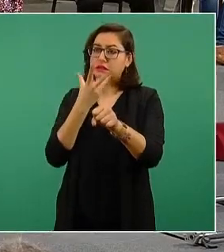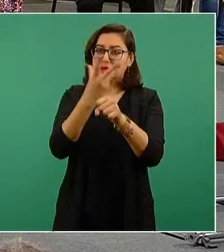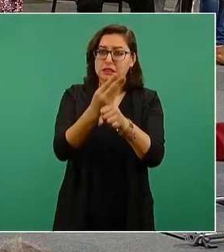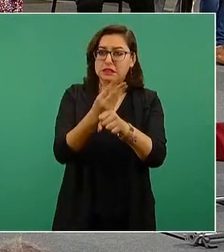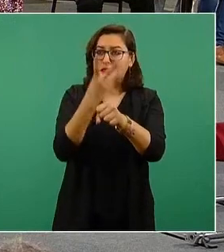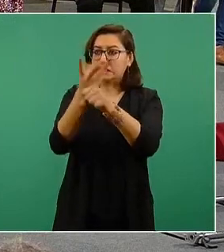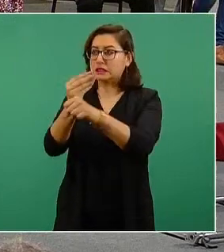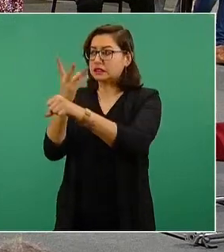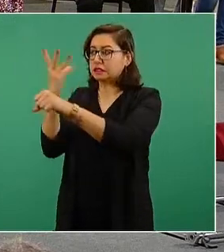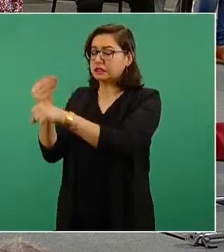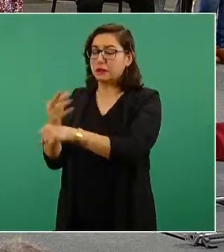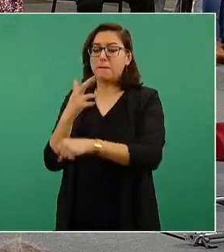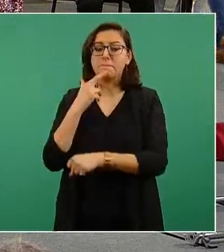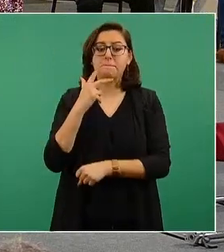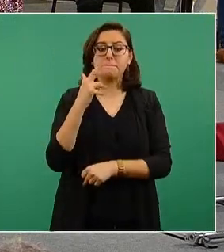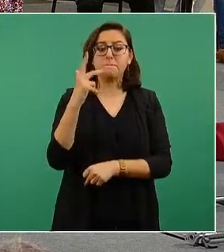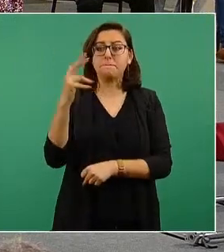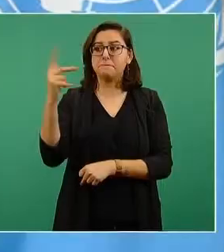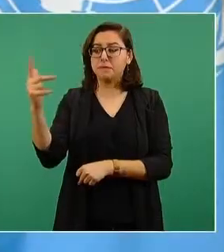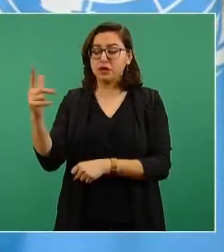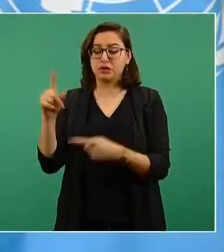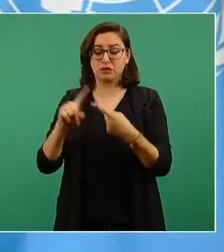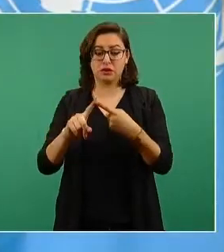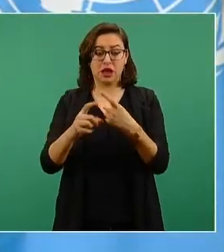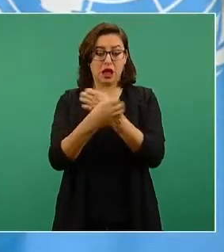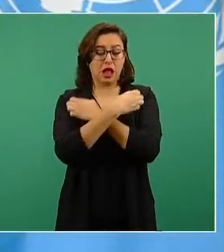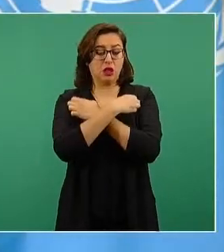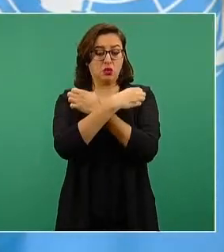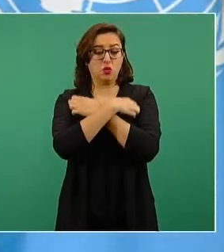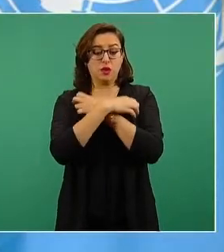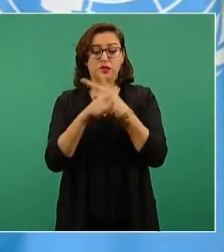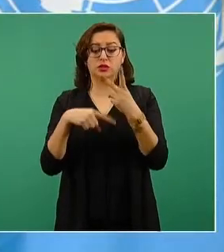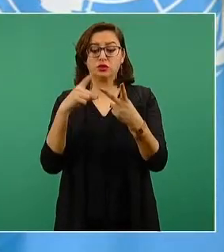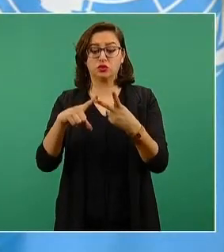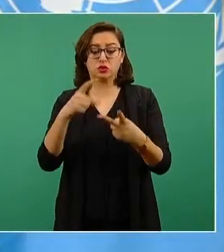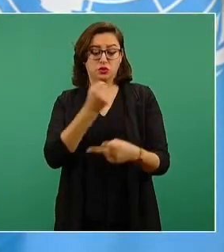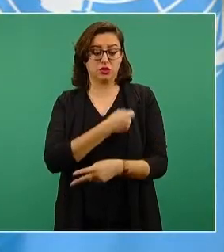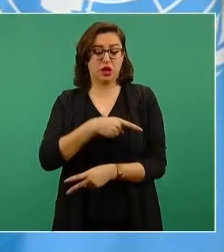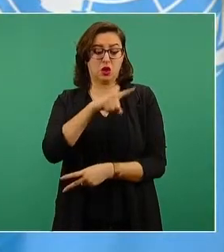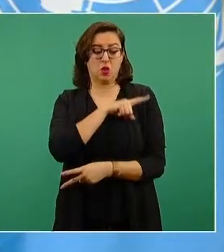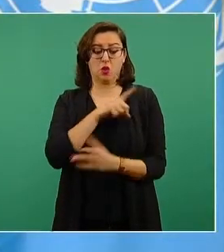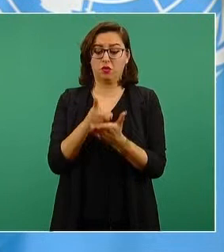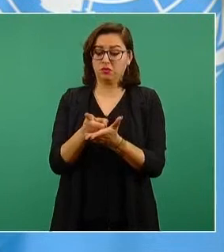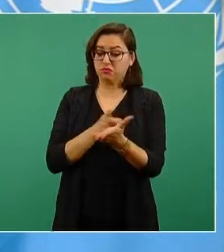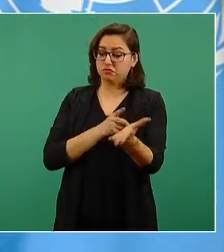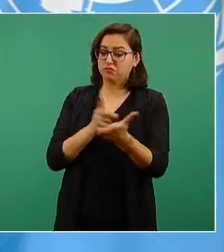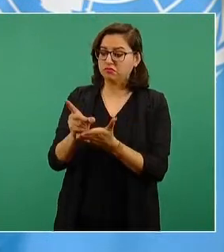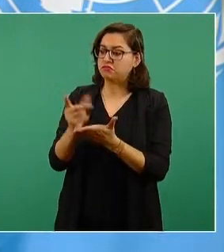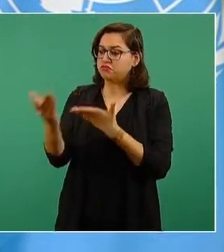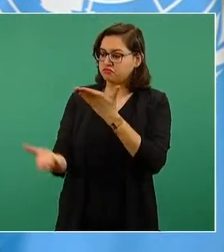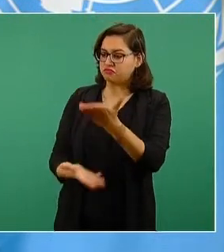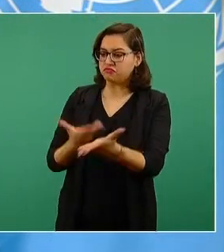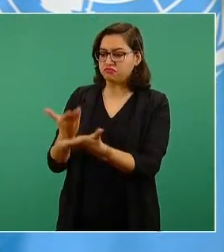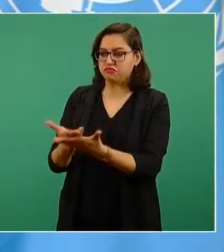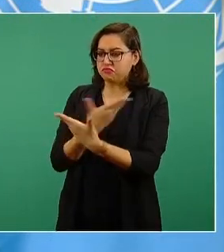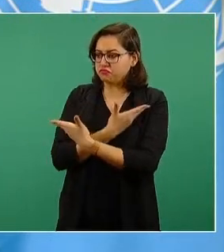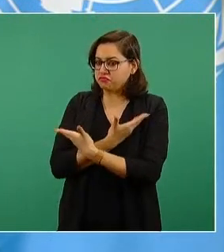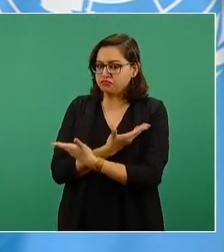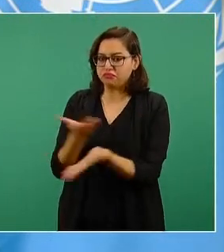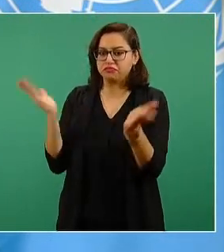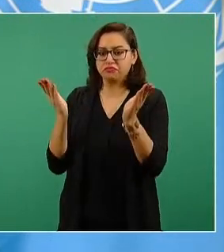la educación y la salud son derechos que se ofrecen de manera